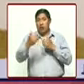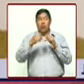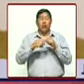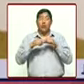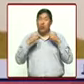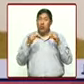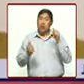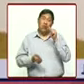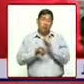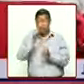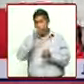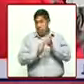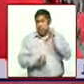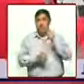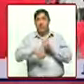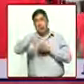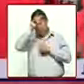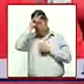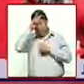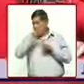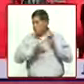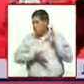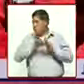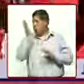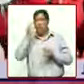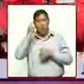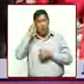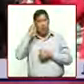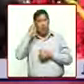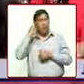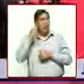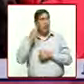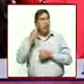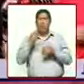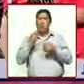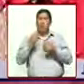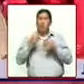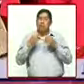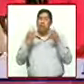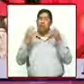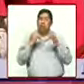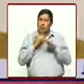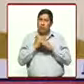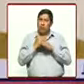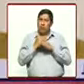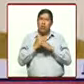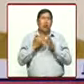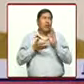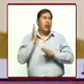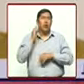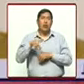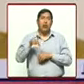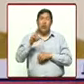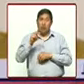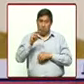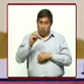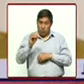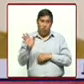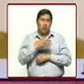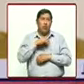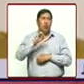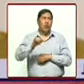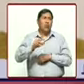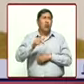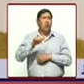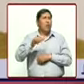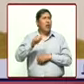son las que más salen al lado de Perú. Imagínense, o sea, el mercado era antes limitado de las bandas. Era Puno, Juliaca y más, ¿no? Ahora